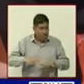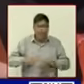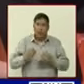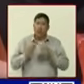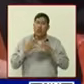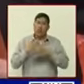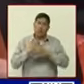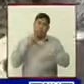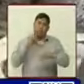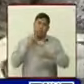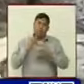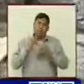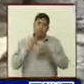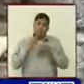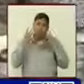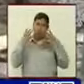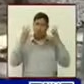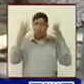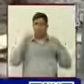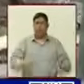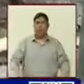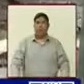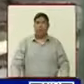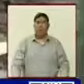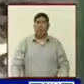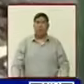mucha tubería de alta presión.